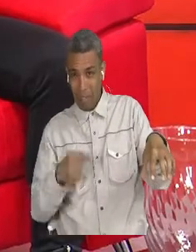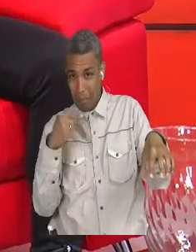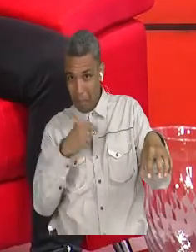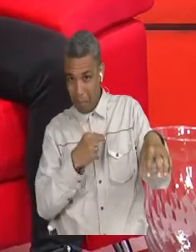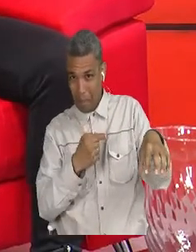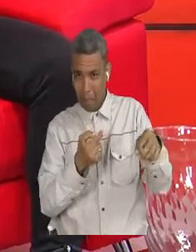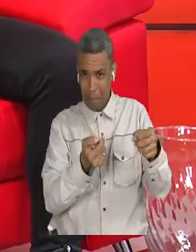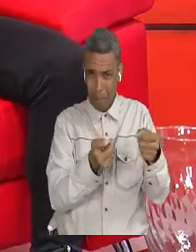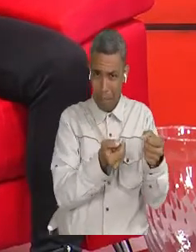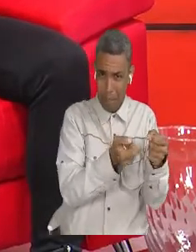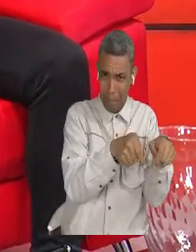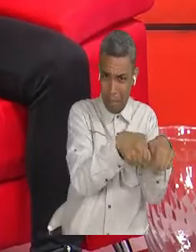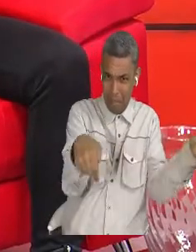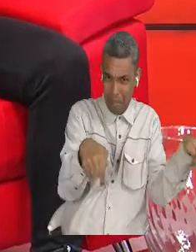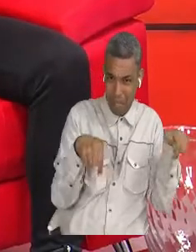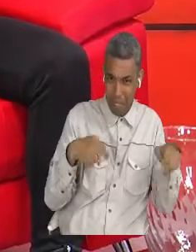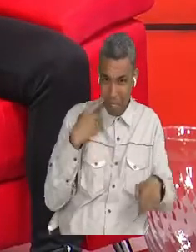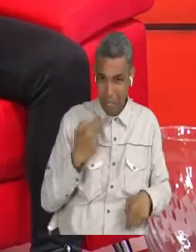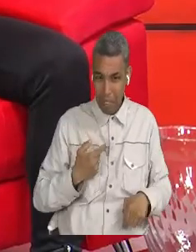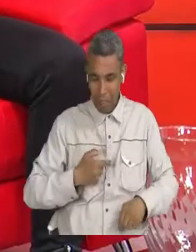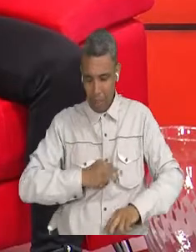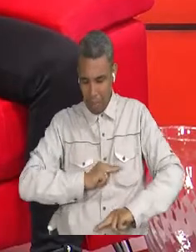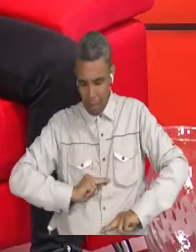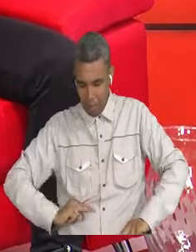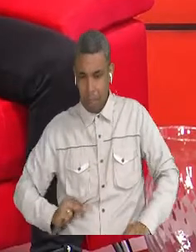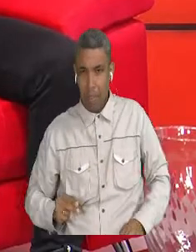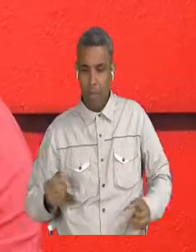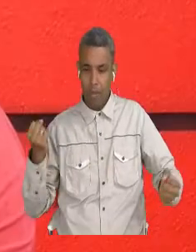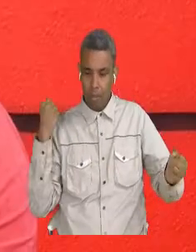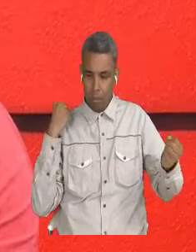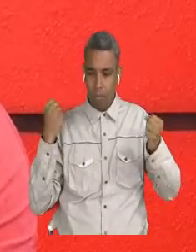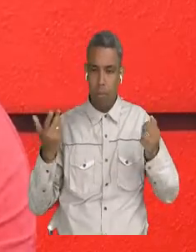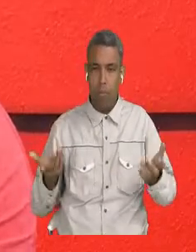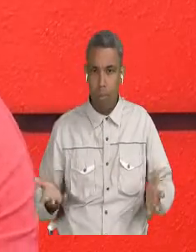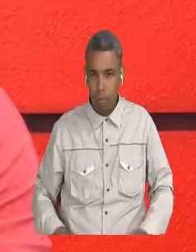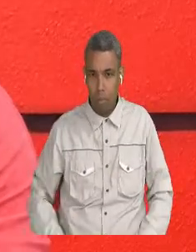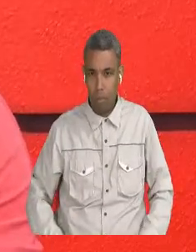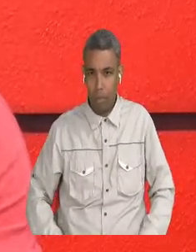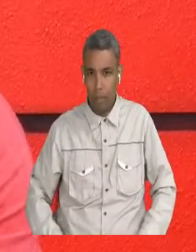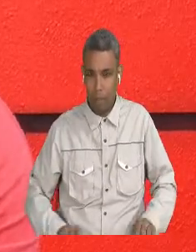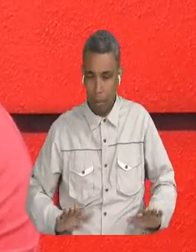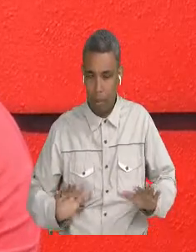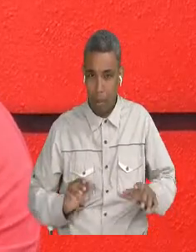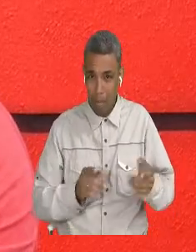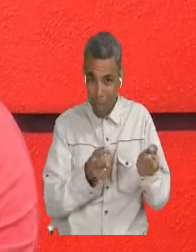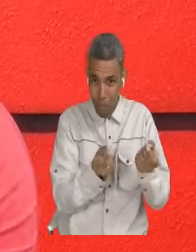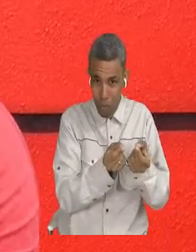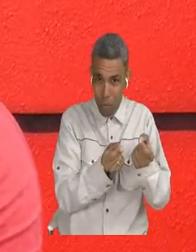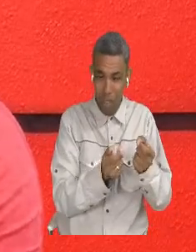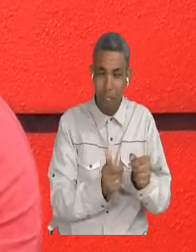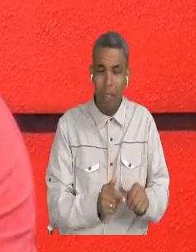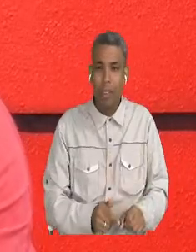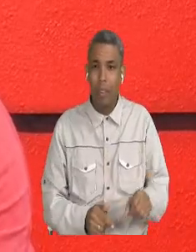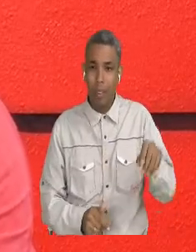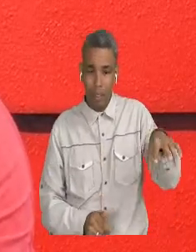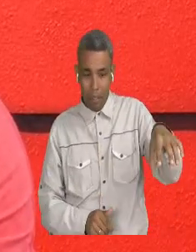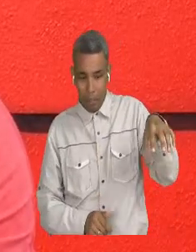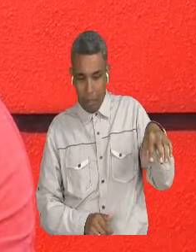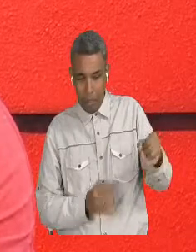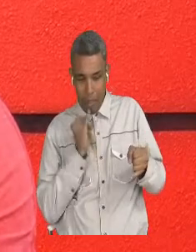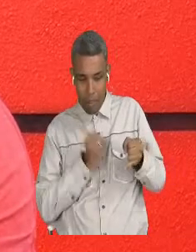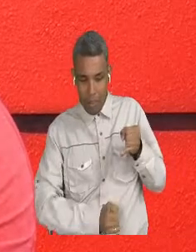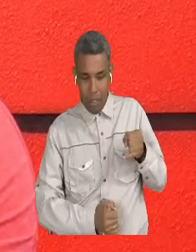donde hacemos abdominales, trabajo de plancha. Está la zona de estiramiento, que está a un costado de la zona de fuerza. Al final tenemos el consultorio médico, que es